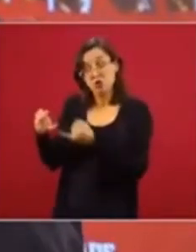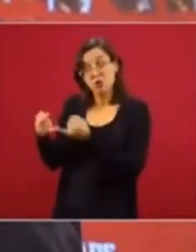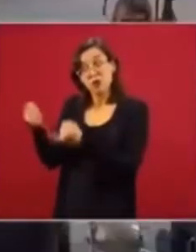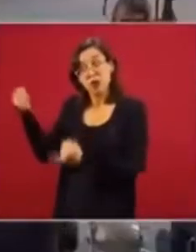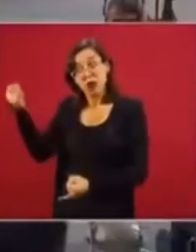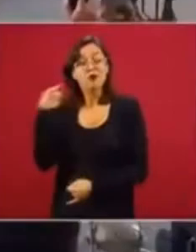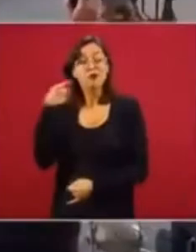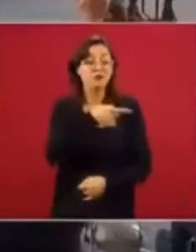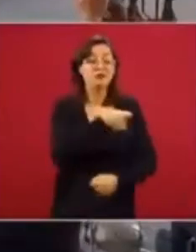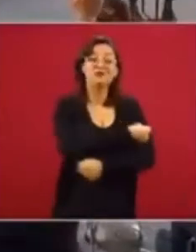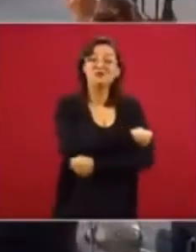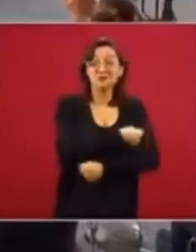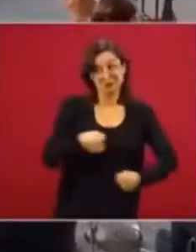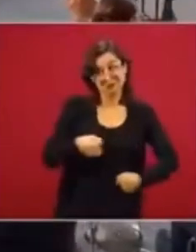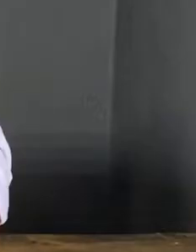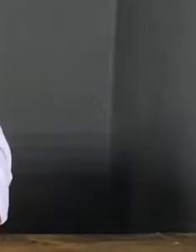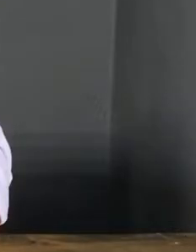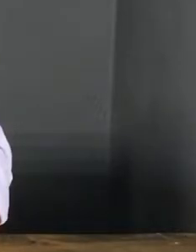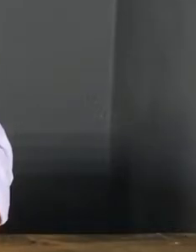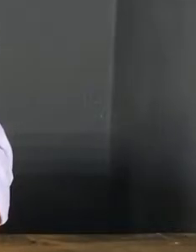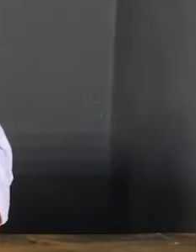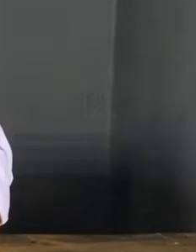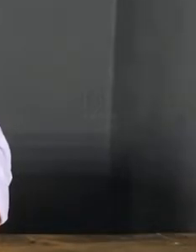Bueno, nos vemos mañana.